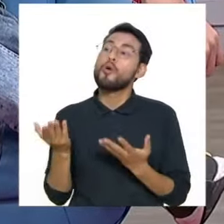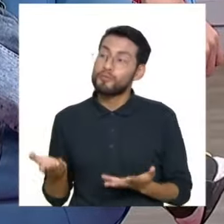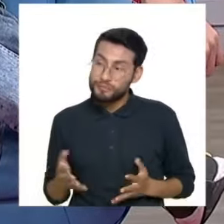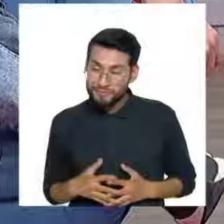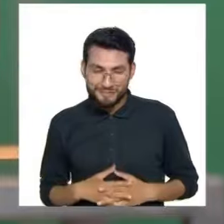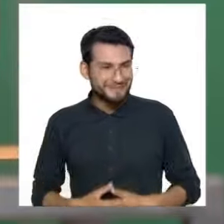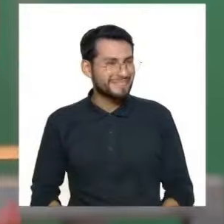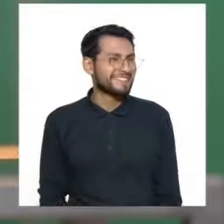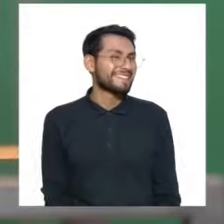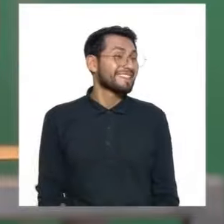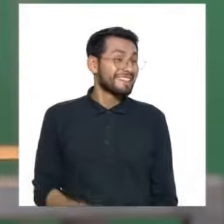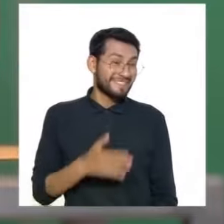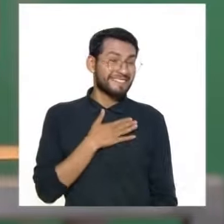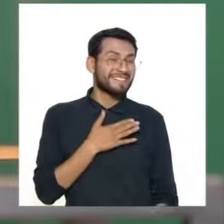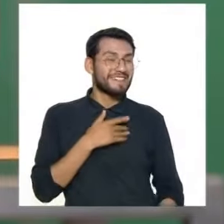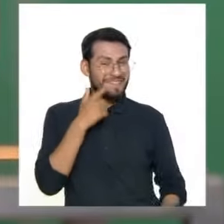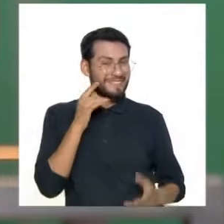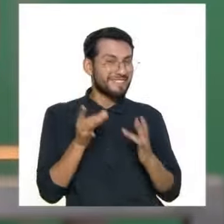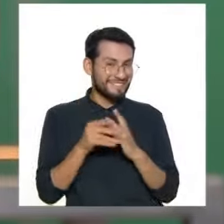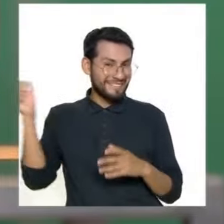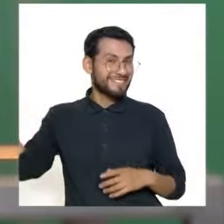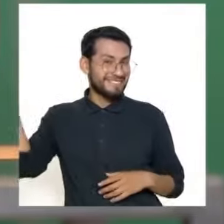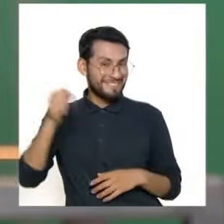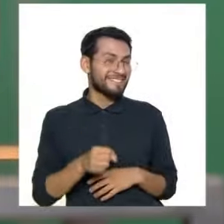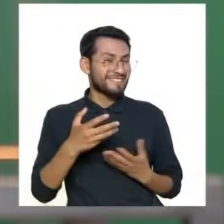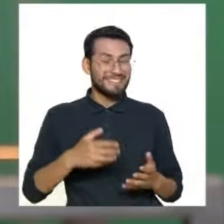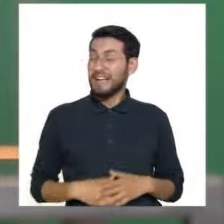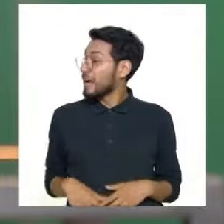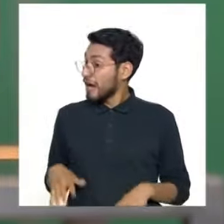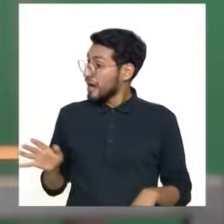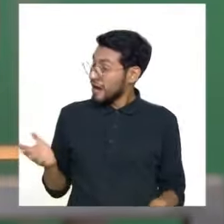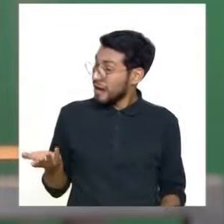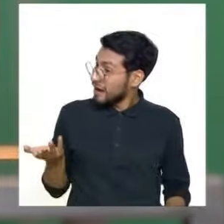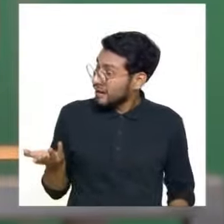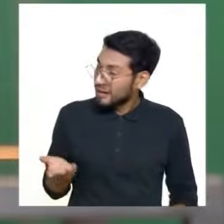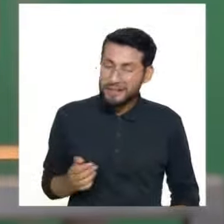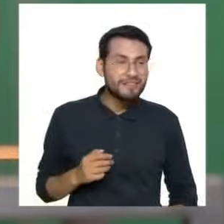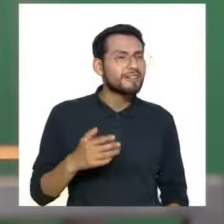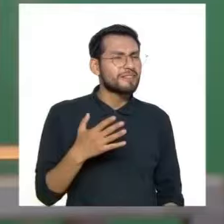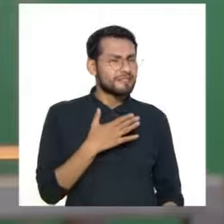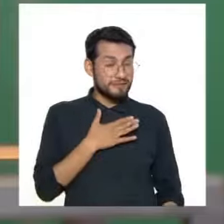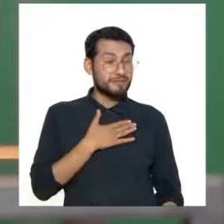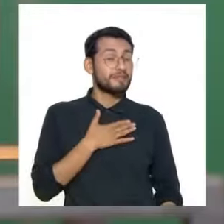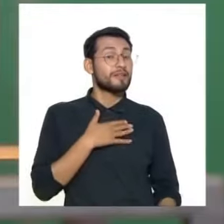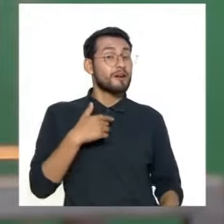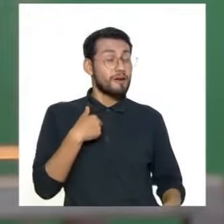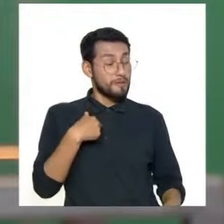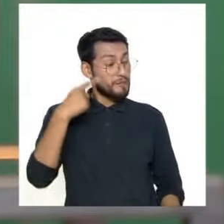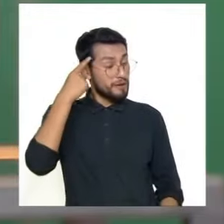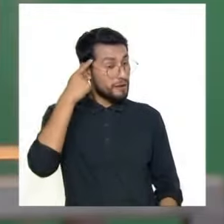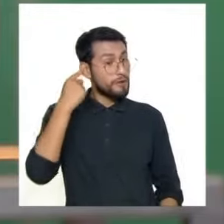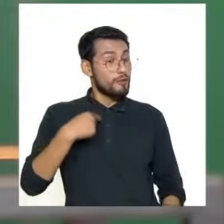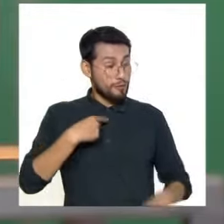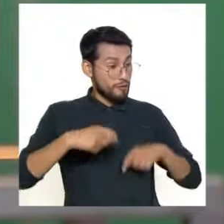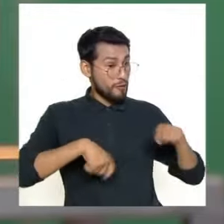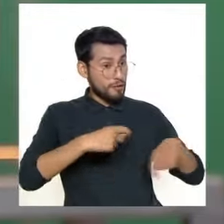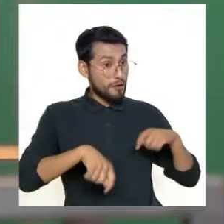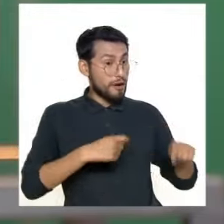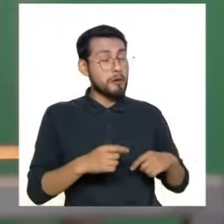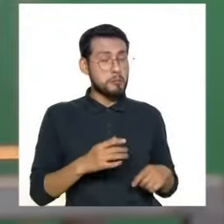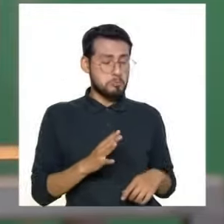Ay lo hubiera traído a mi esposo para puedo creer sí creo yo me considero que cocino